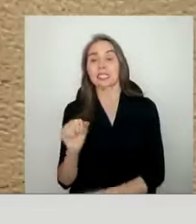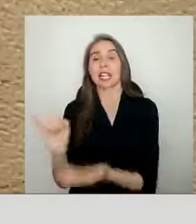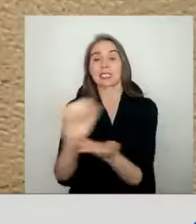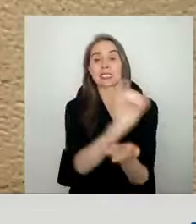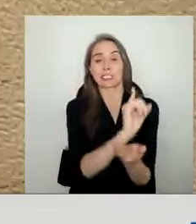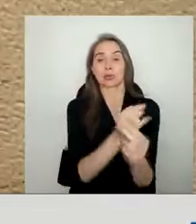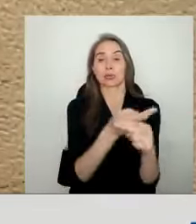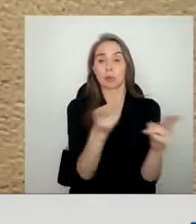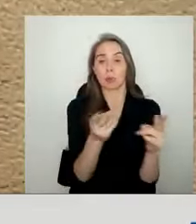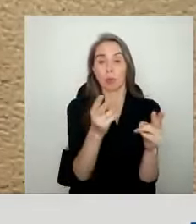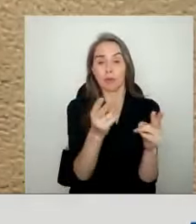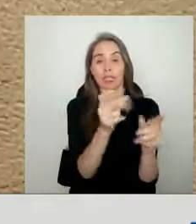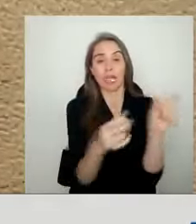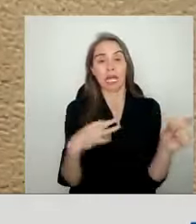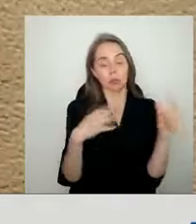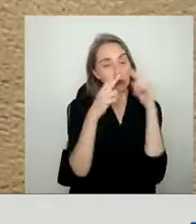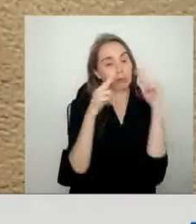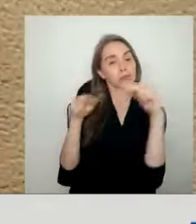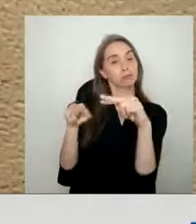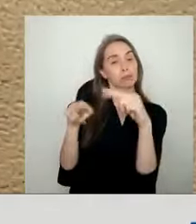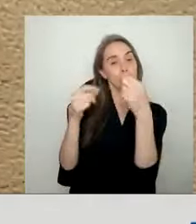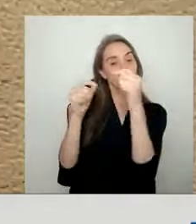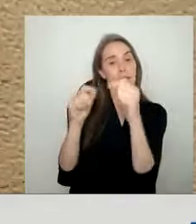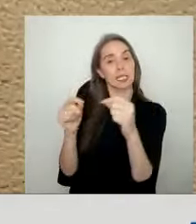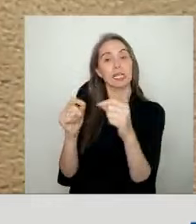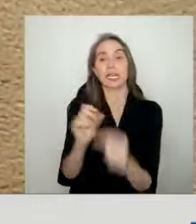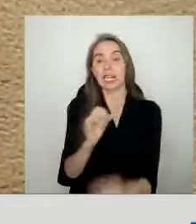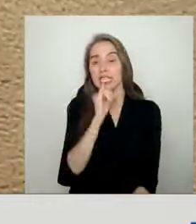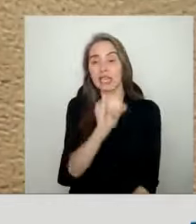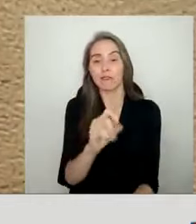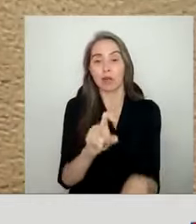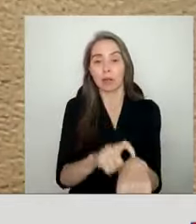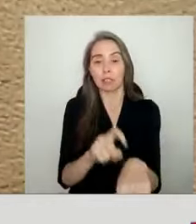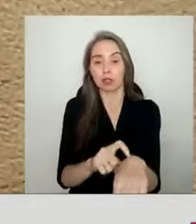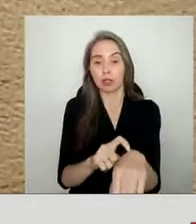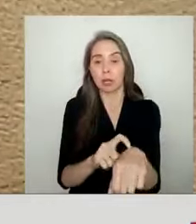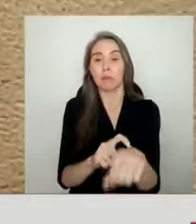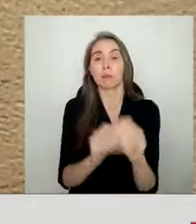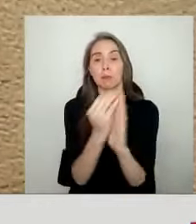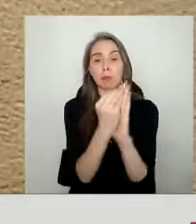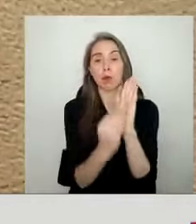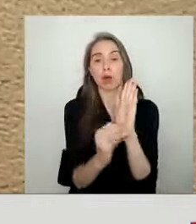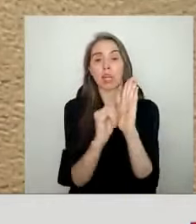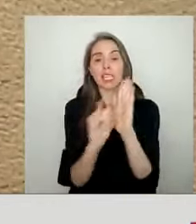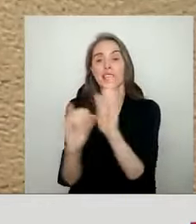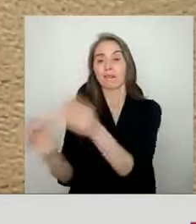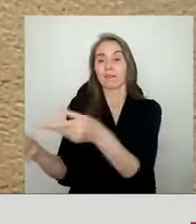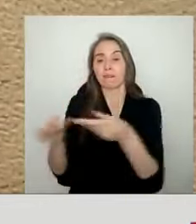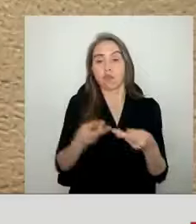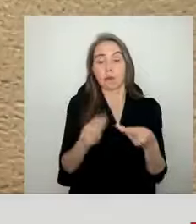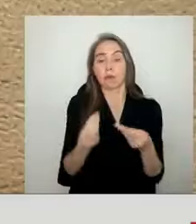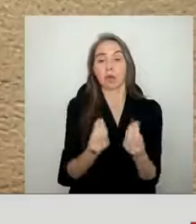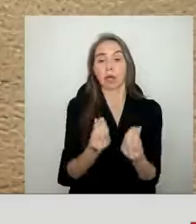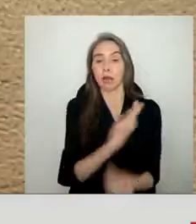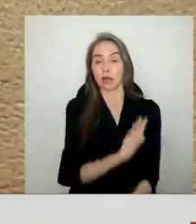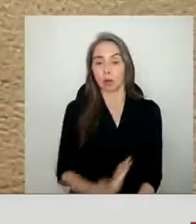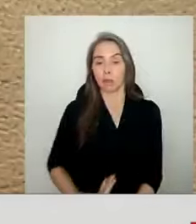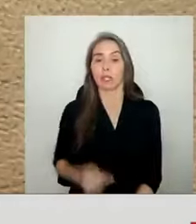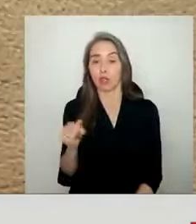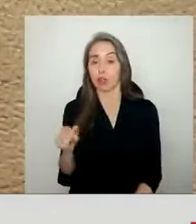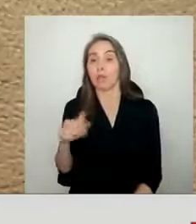ciudadanía a través de la entrega de información oportuna y de calidad al ejecutivo esta información no solo